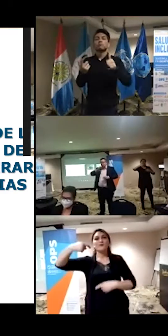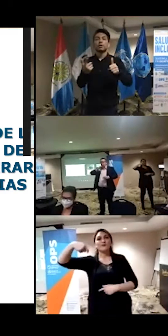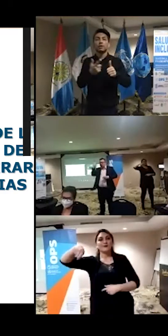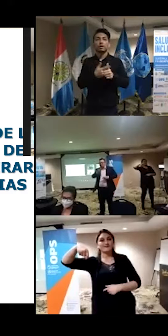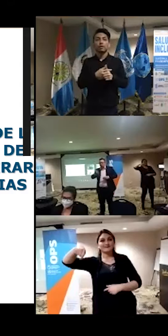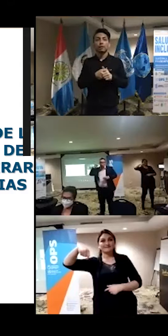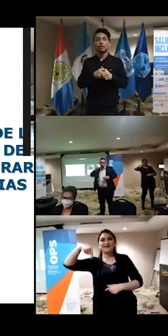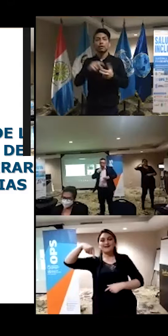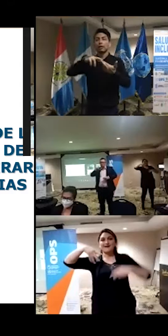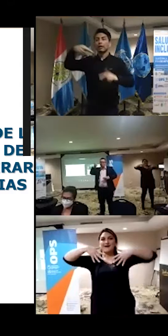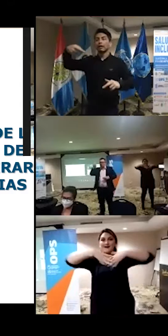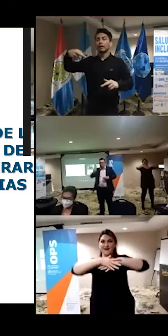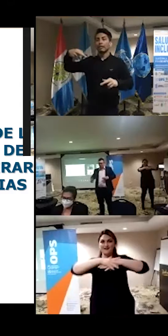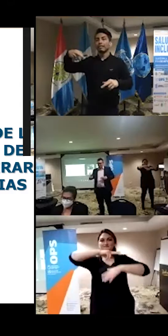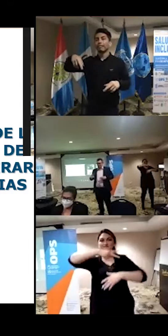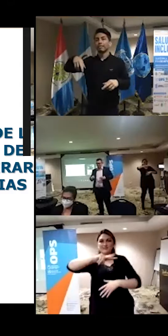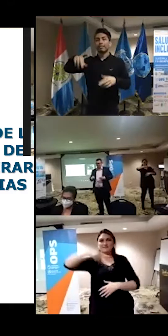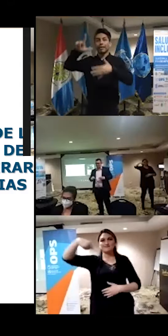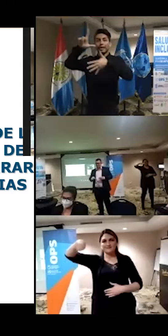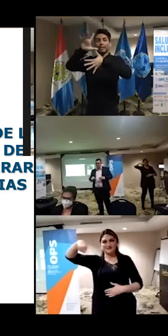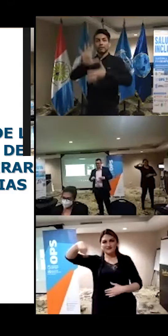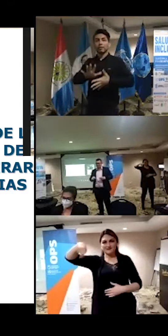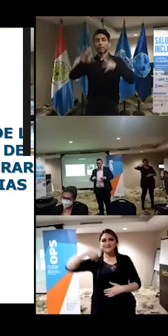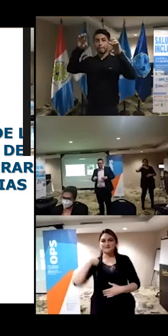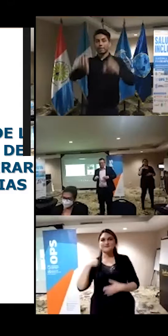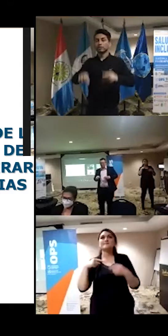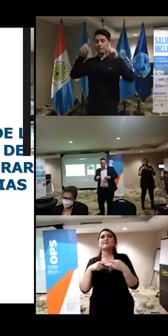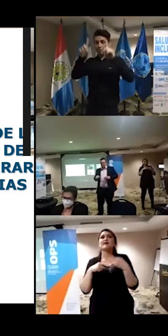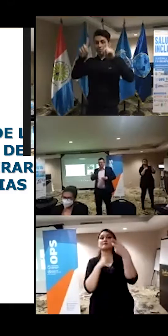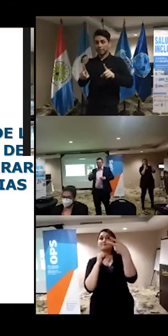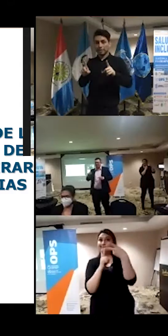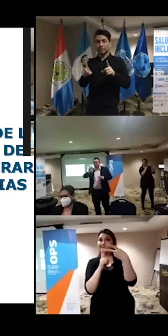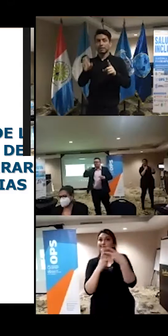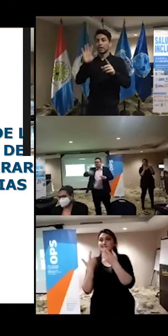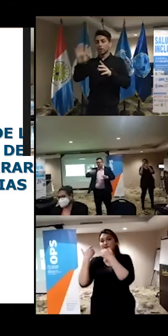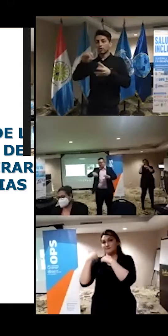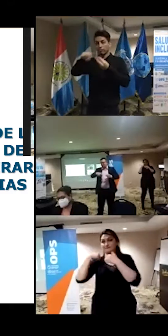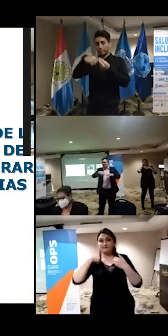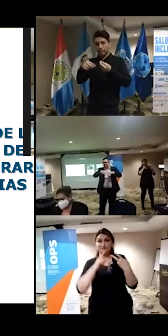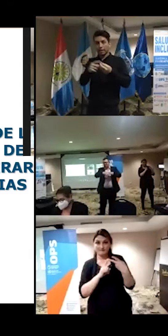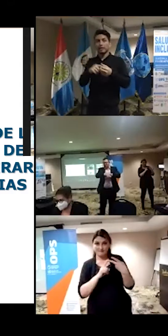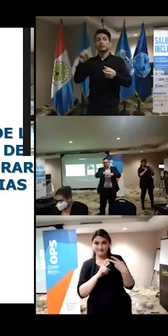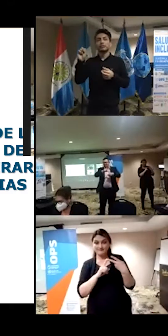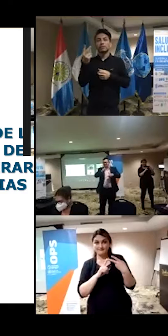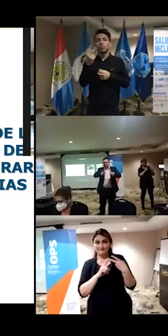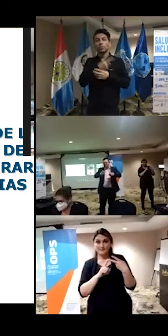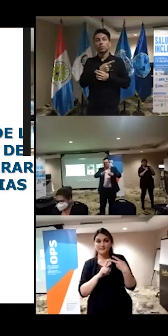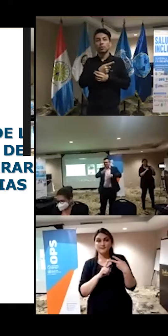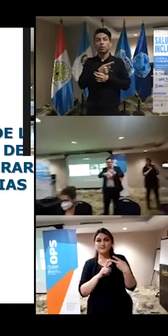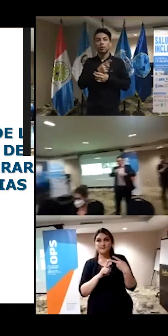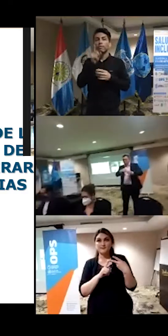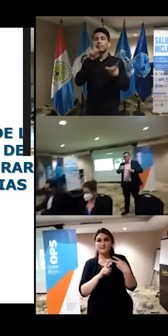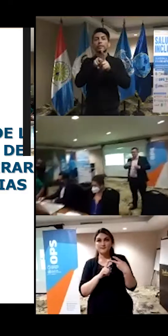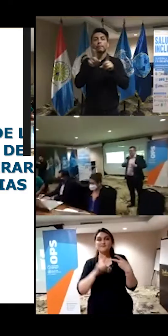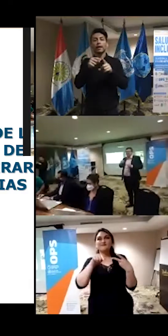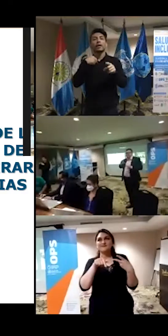Red Latinoamericana de Organizaciones de Personas con Discapacidad y sus familias. Y el segundo es, bueno, ser parte también de